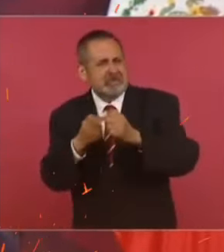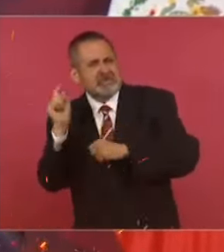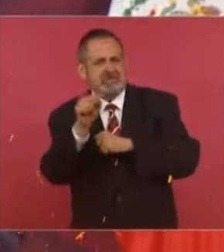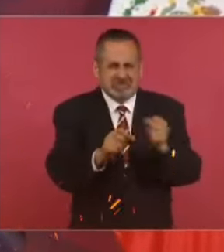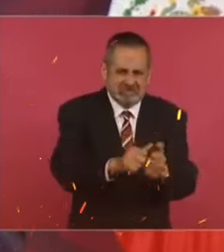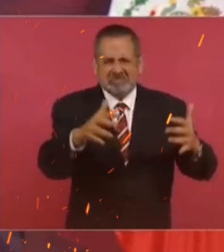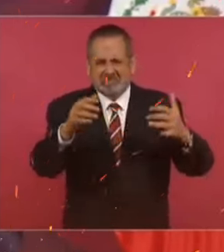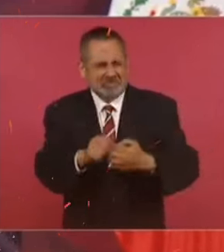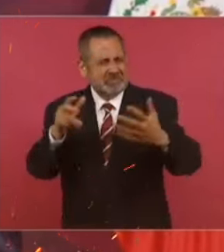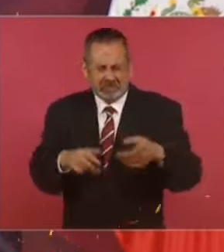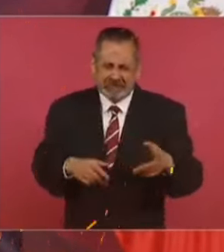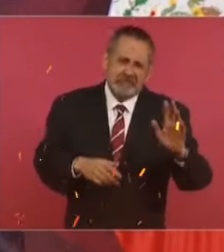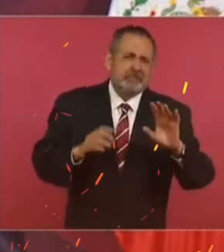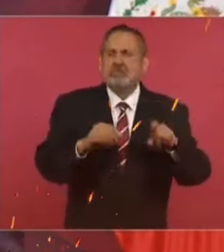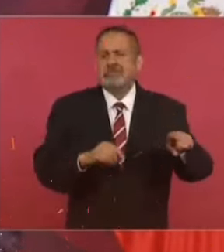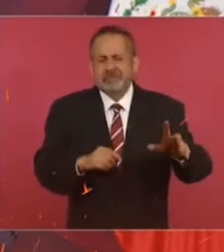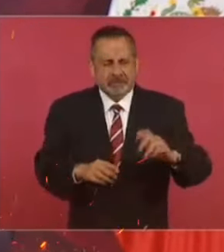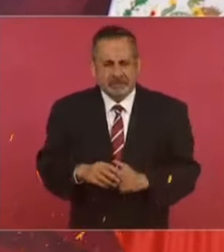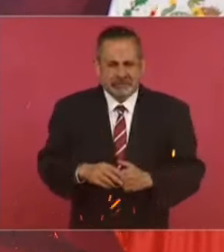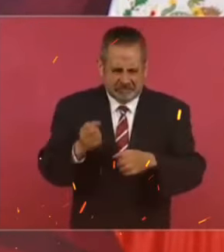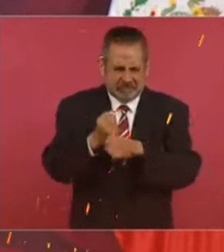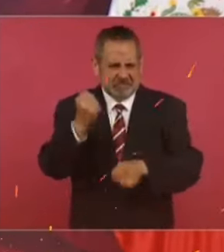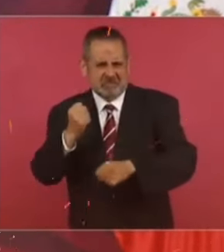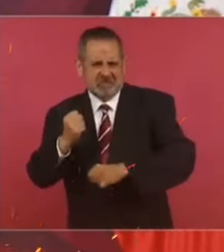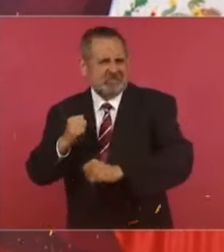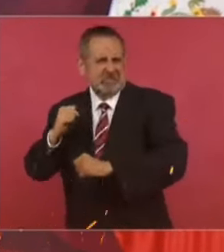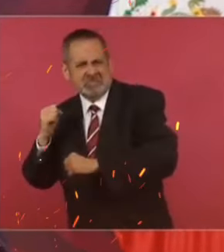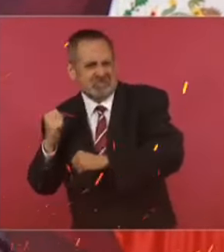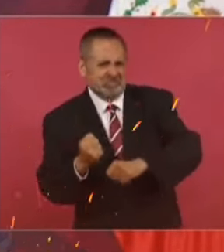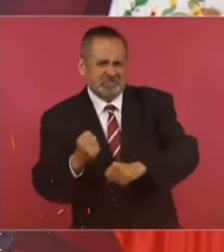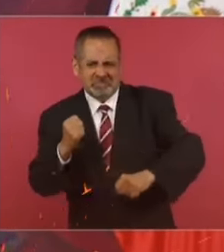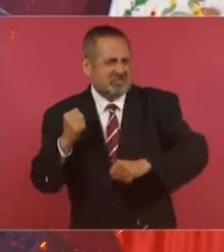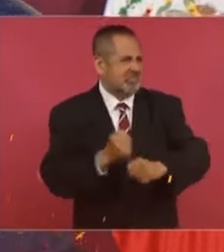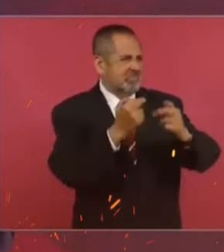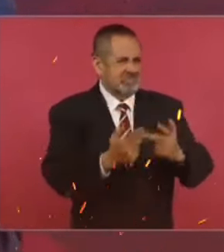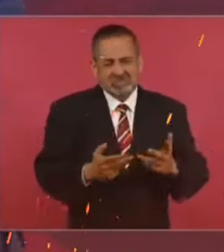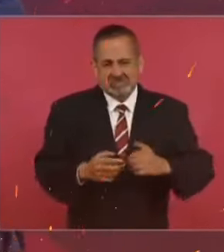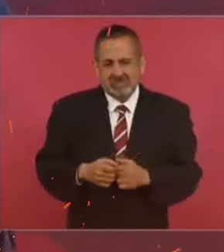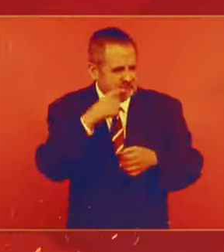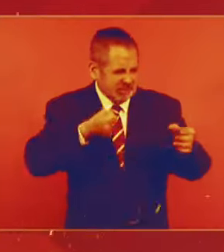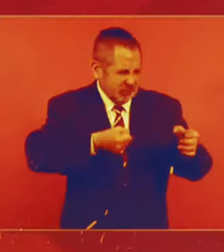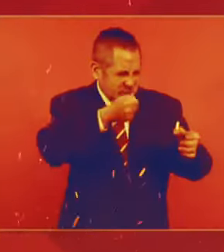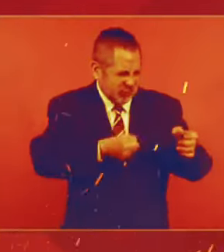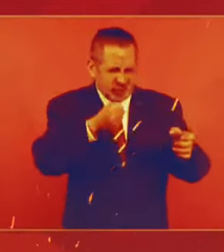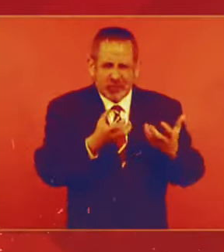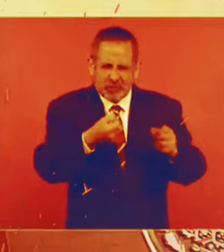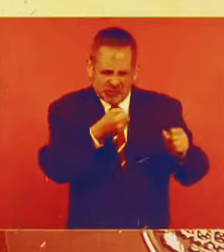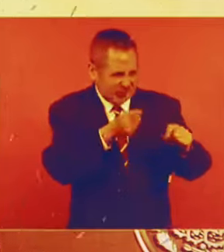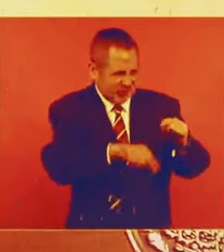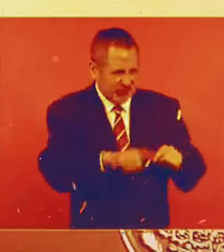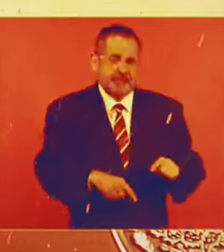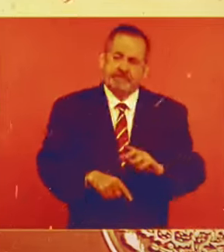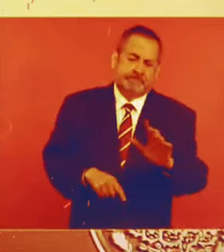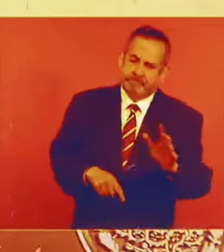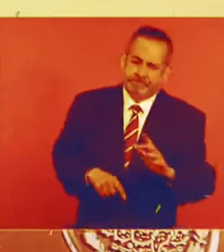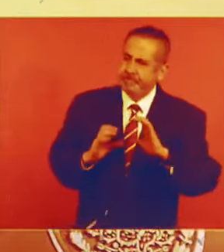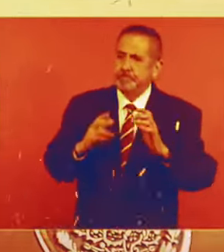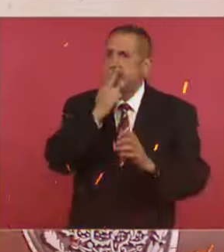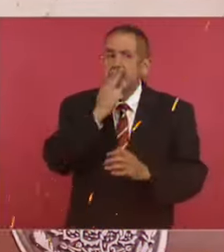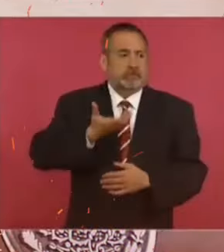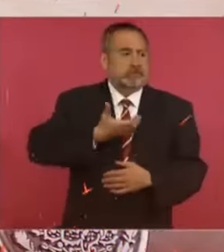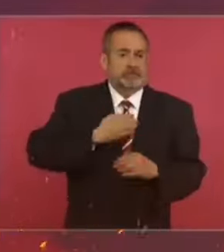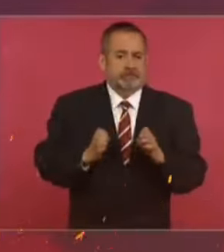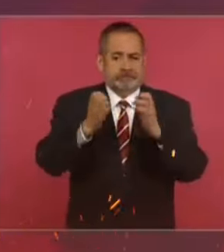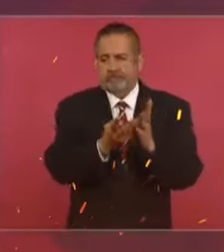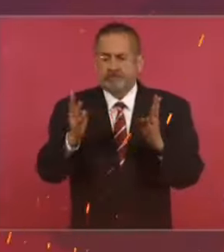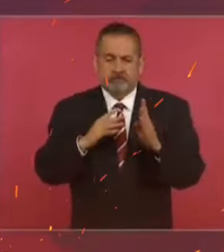molotov. Y traen marros. Y sopletes. Y pues hay que cuidar al Palacio